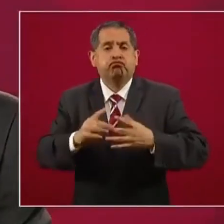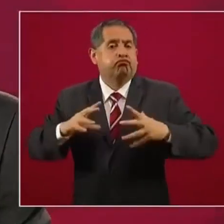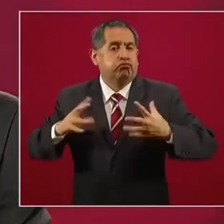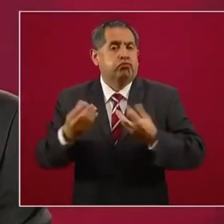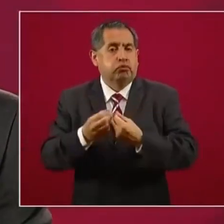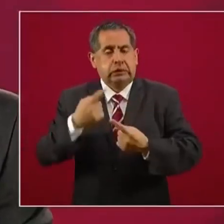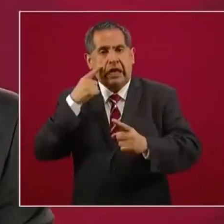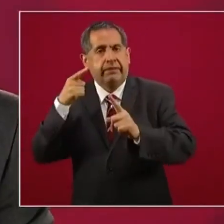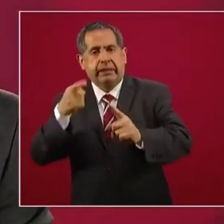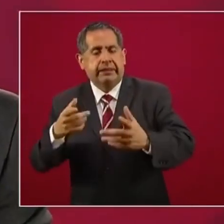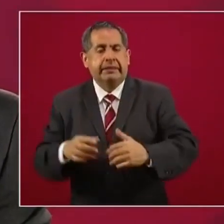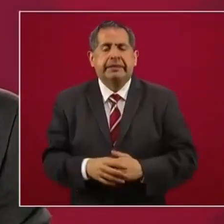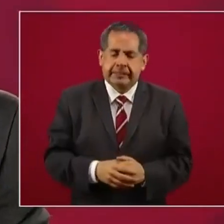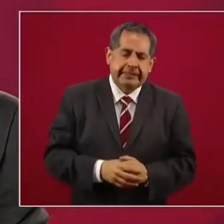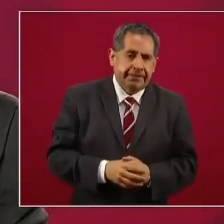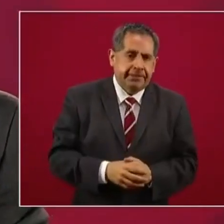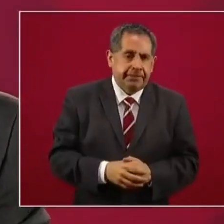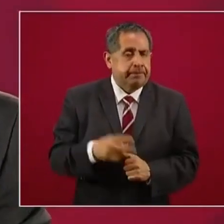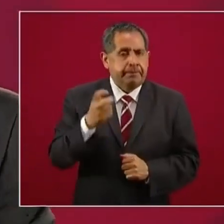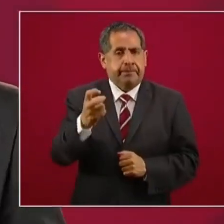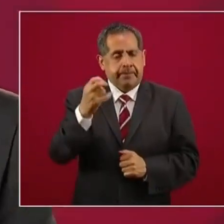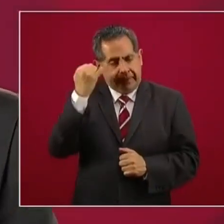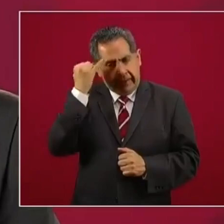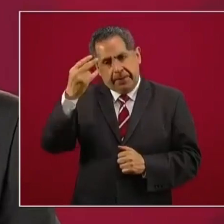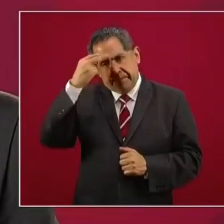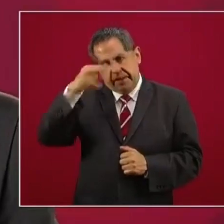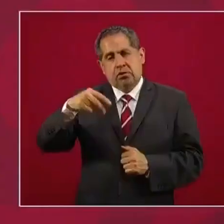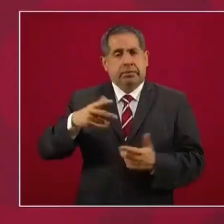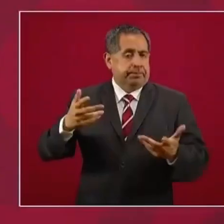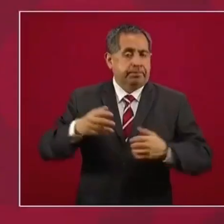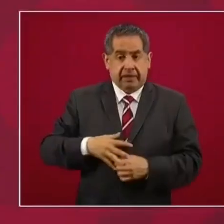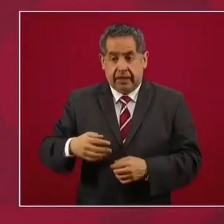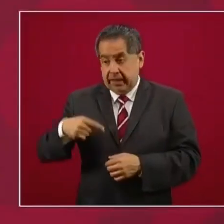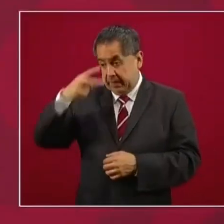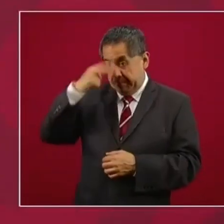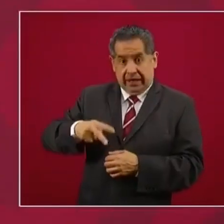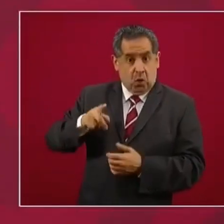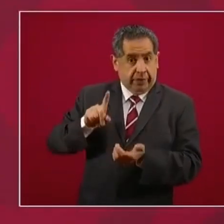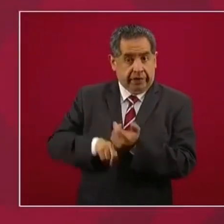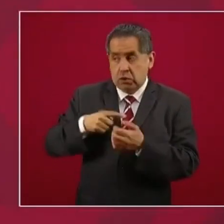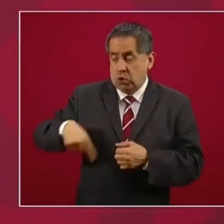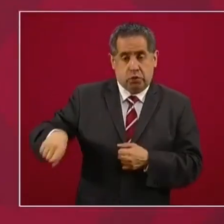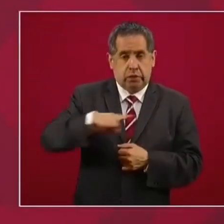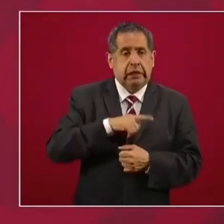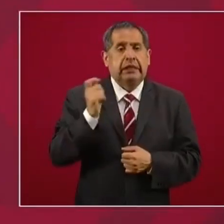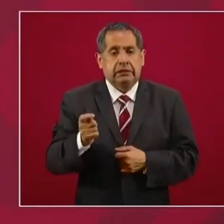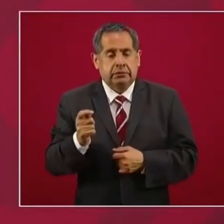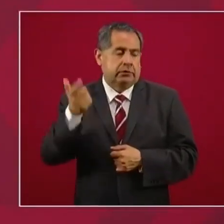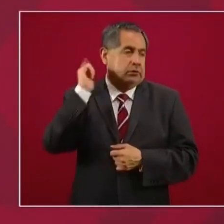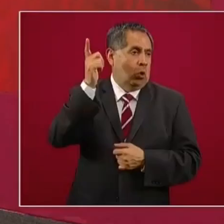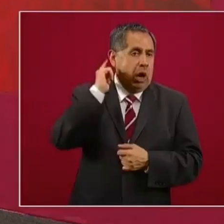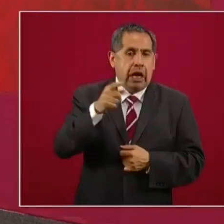esa materia. Entonces, ese es el posicionamiento de México. Al interior de México, desde luego, la posibilidad de tener